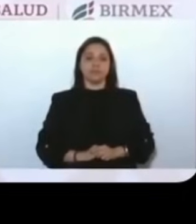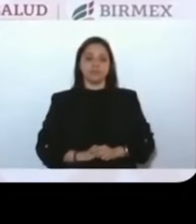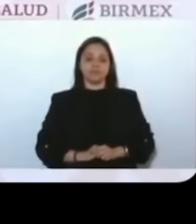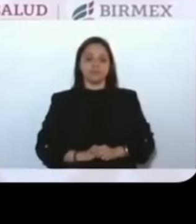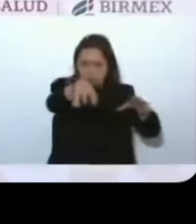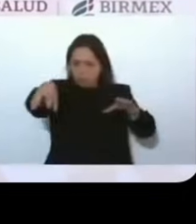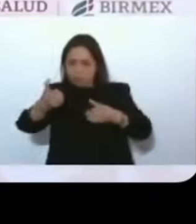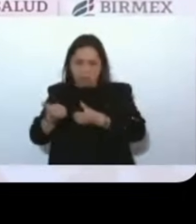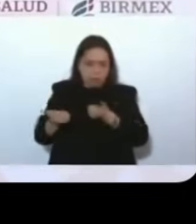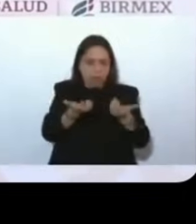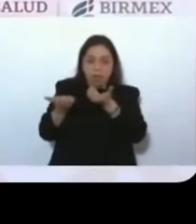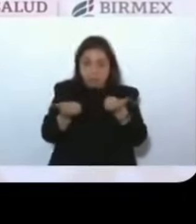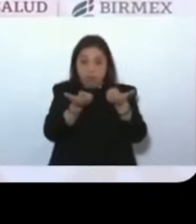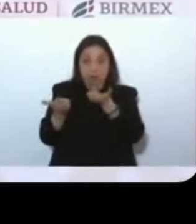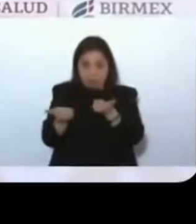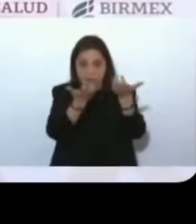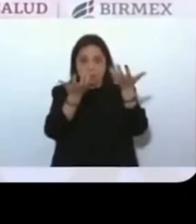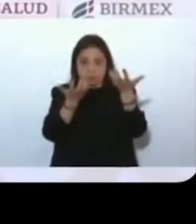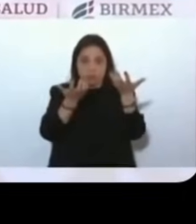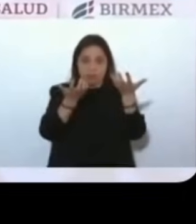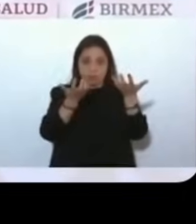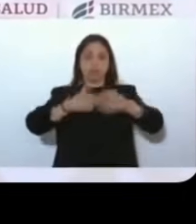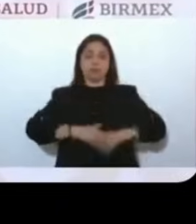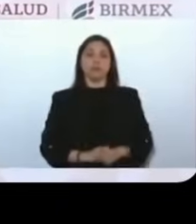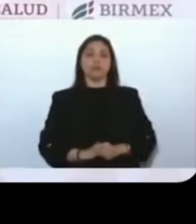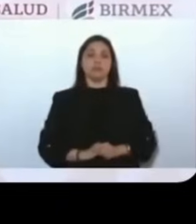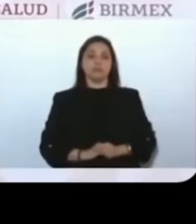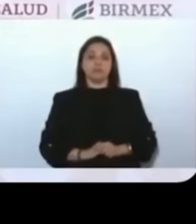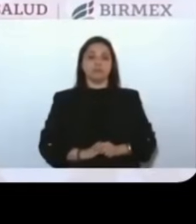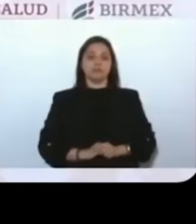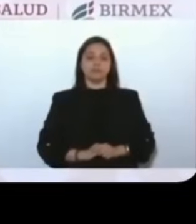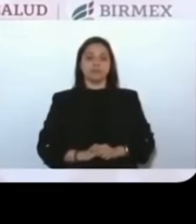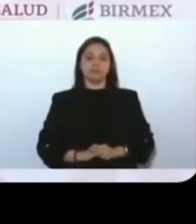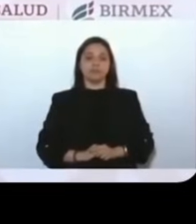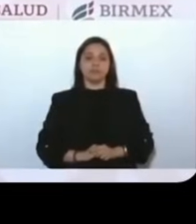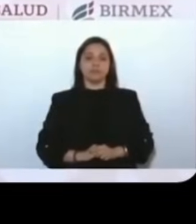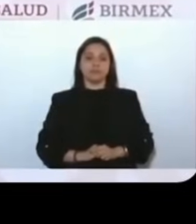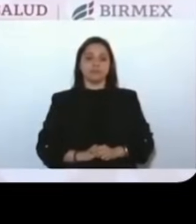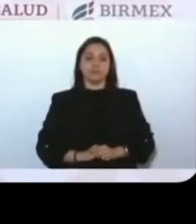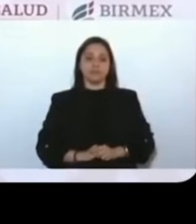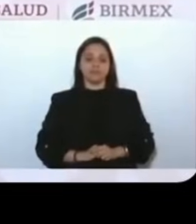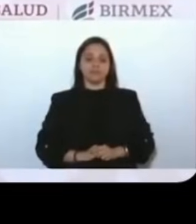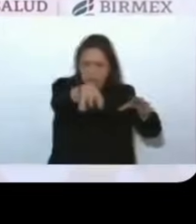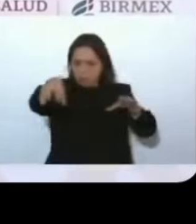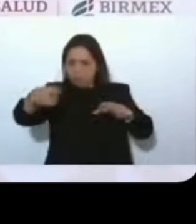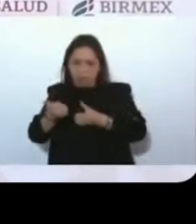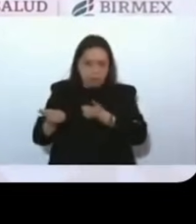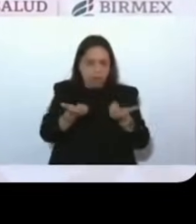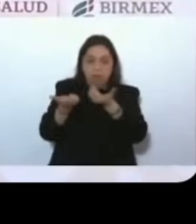ladrones, corruptos, asesinos. Hoy al presidente Andrés Manuel López